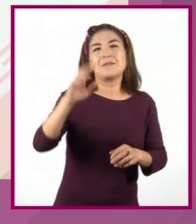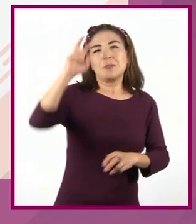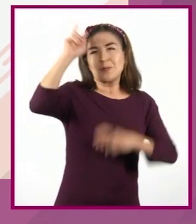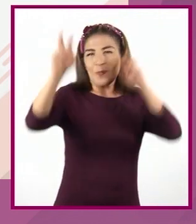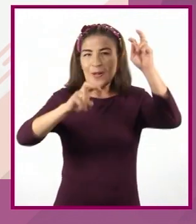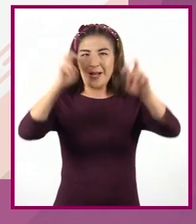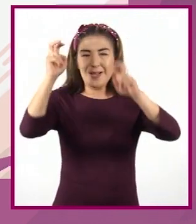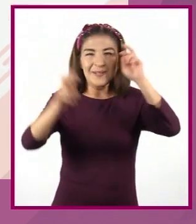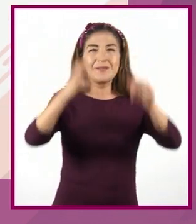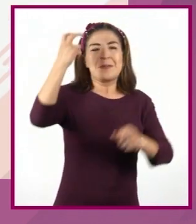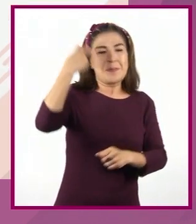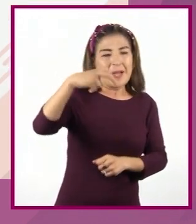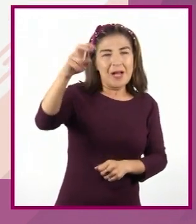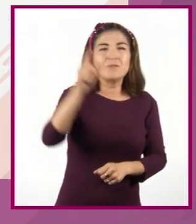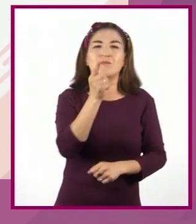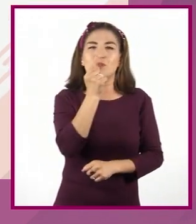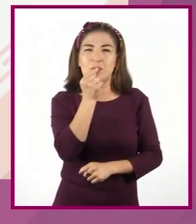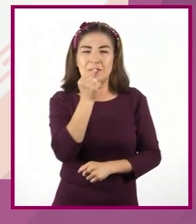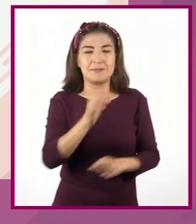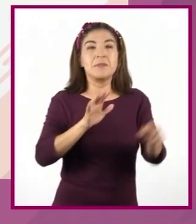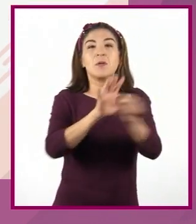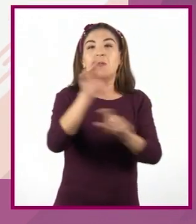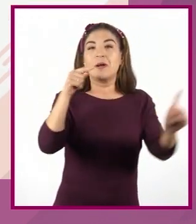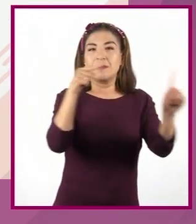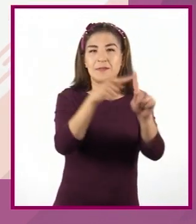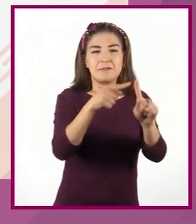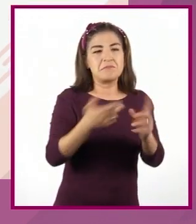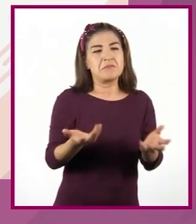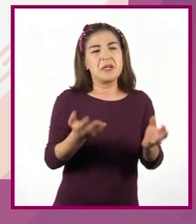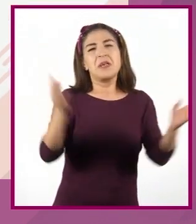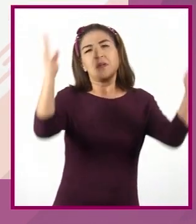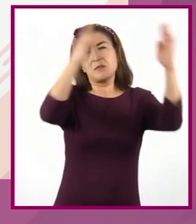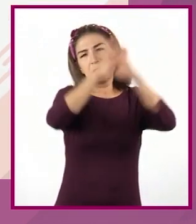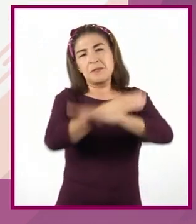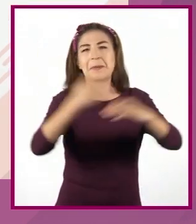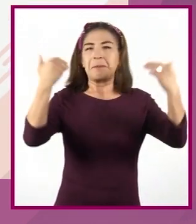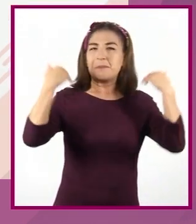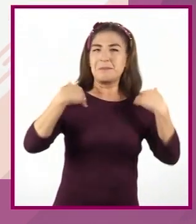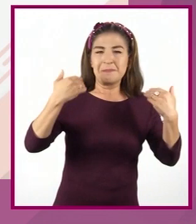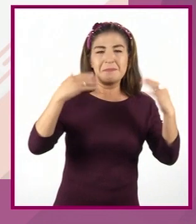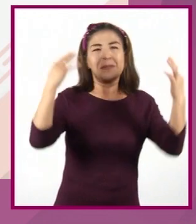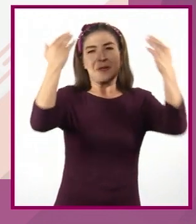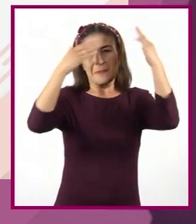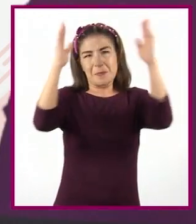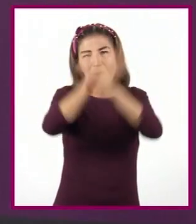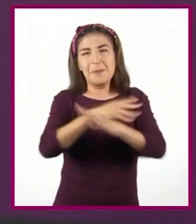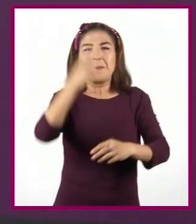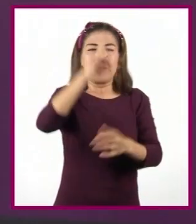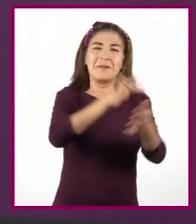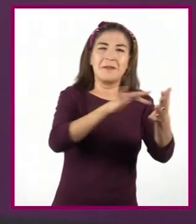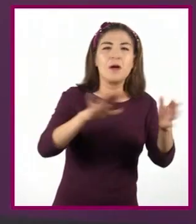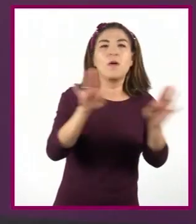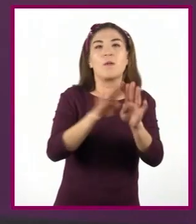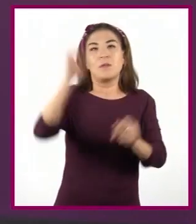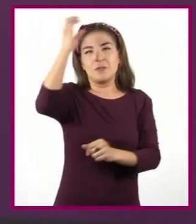aventuras, policíaco. Enfoque: de esparcimiento didáctico, de divulgación de un tema.